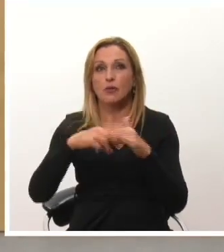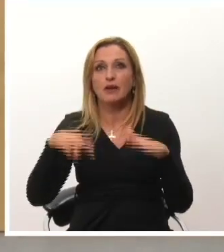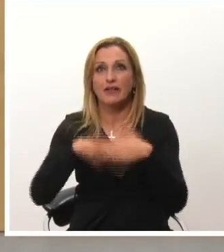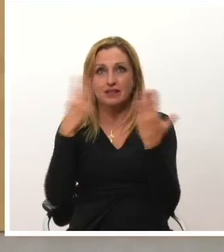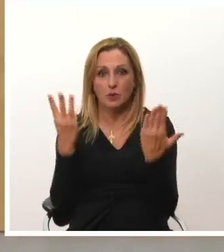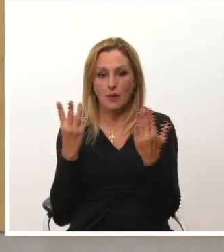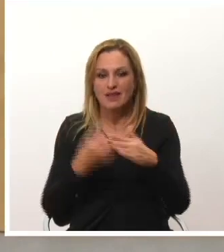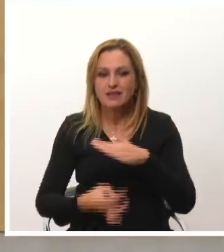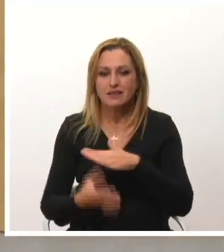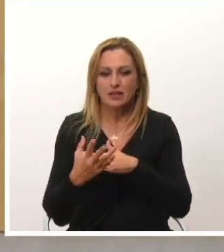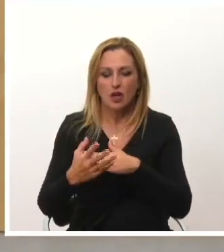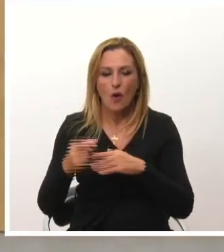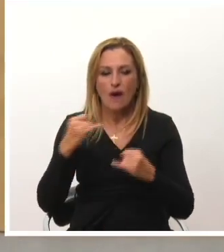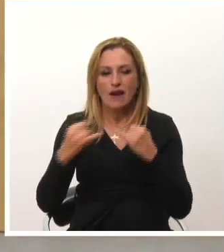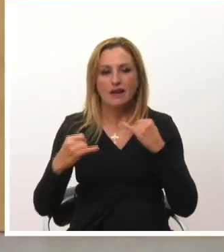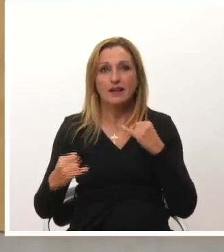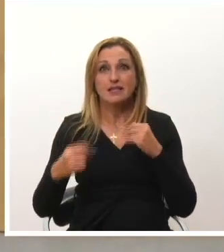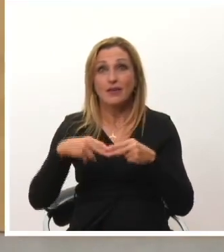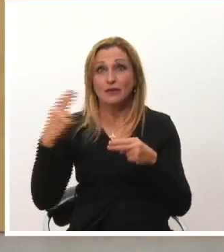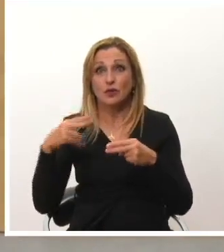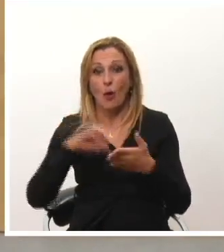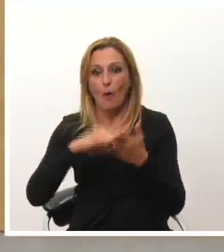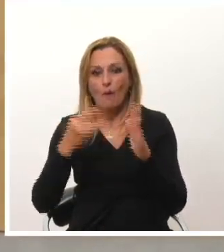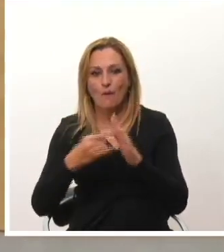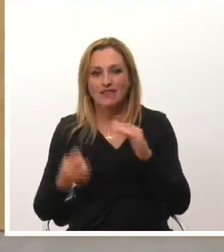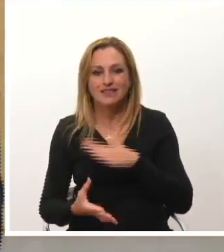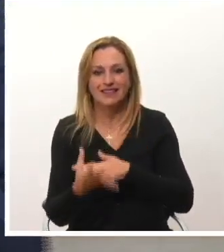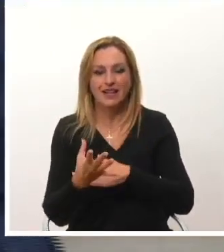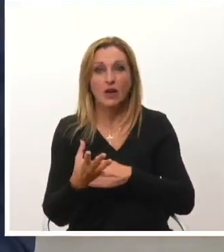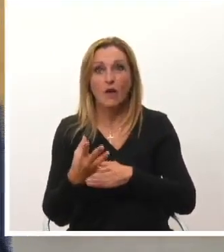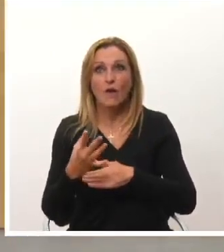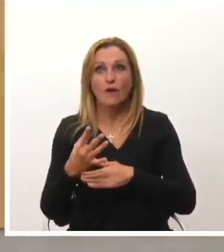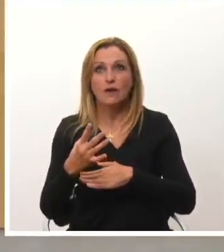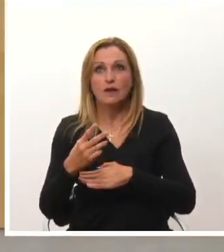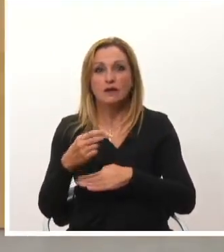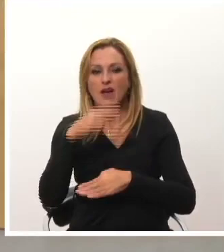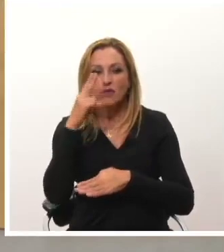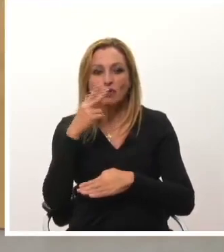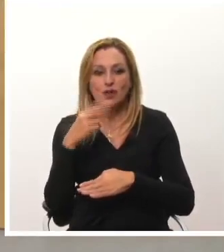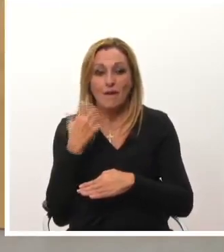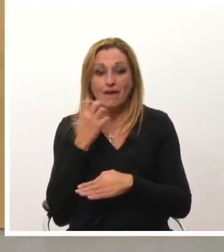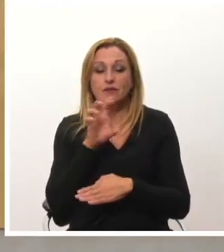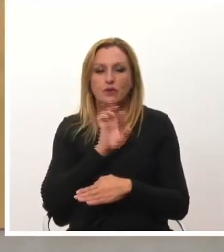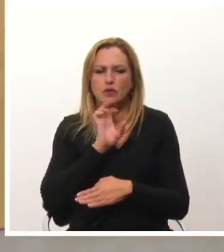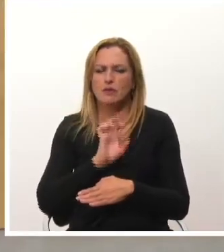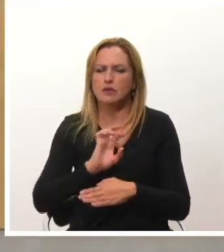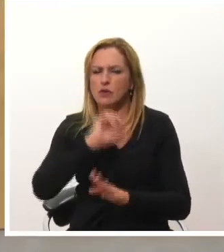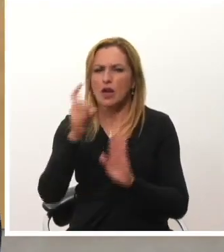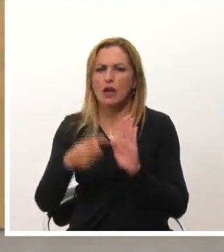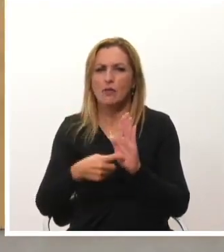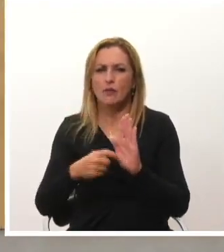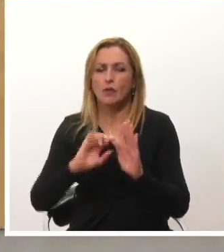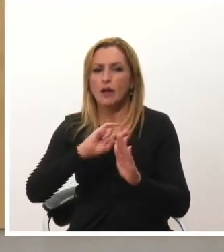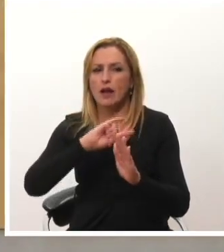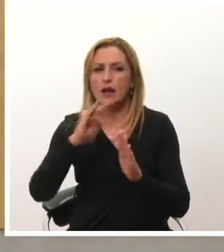creó se redactó un plan un plan estratégico que casualmente o curiosamente tiene muchas coincidencias con el plan integral que presenta el